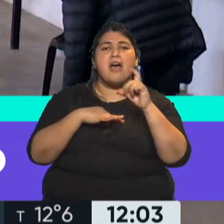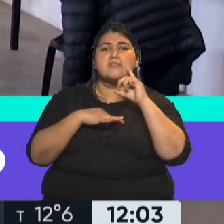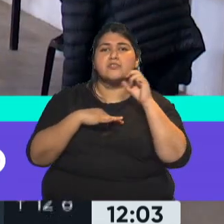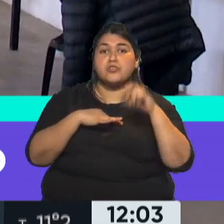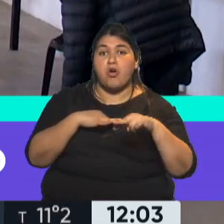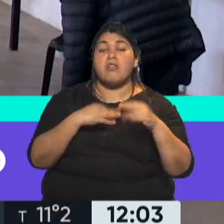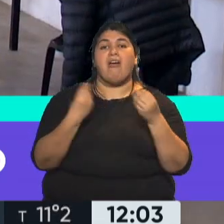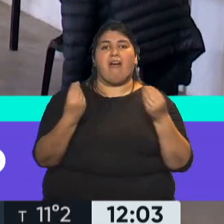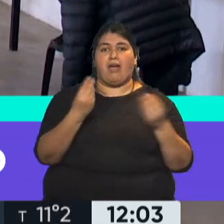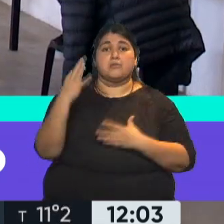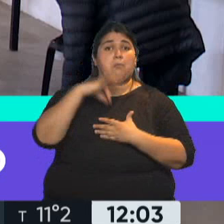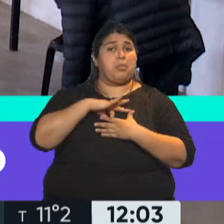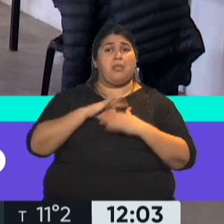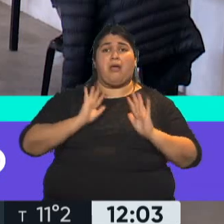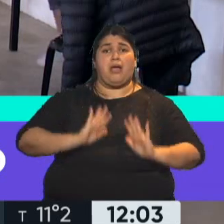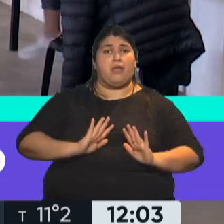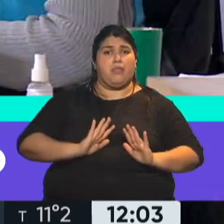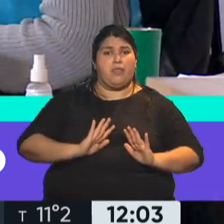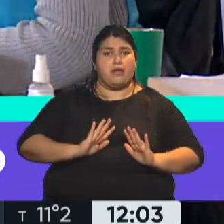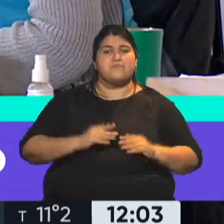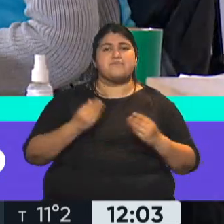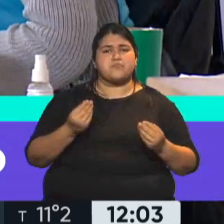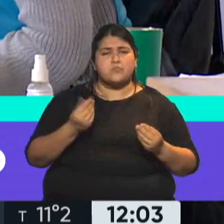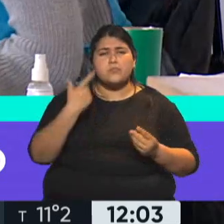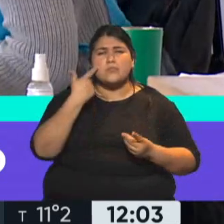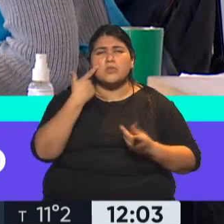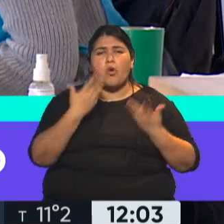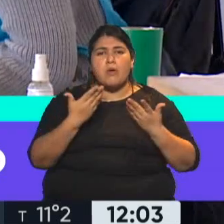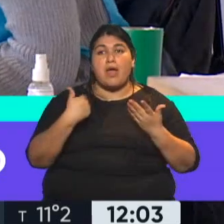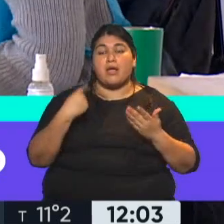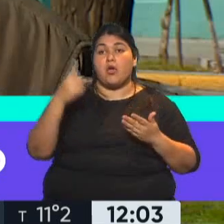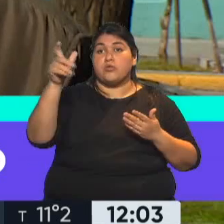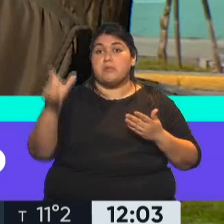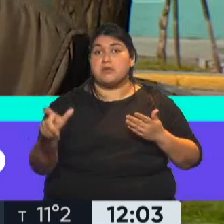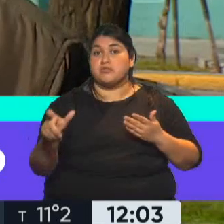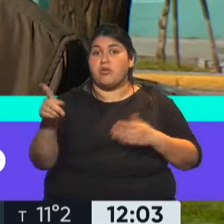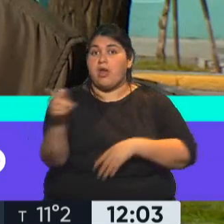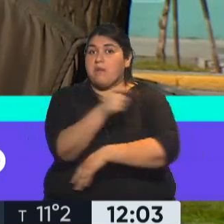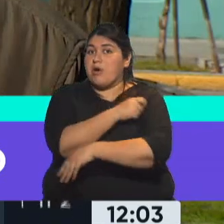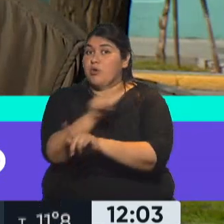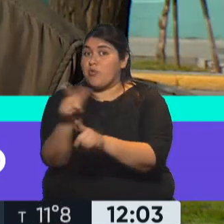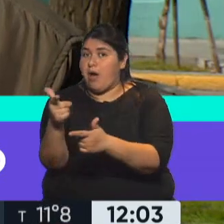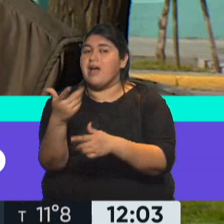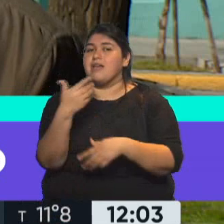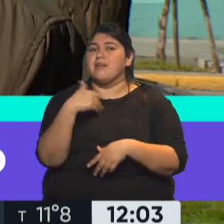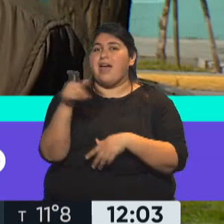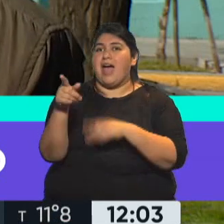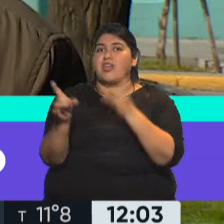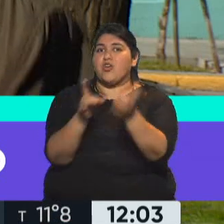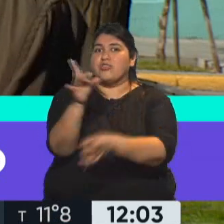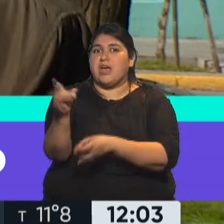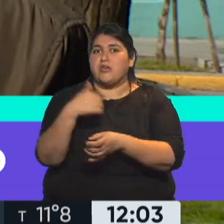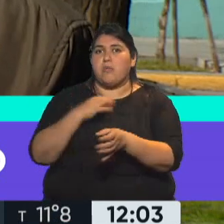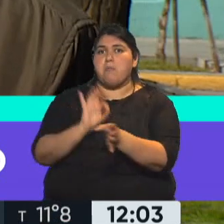de acuerdo a este estudio que ha aparecido versus aquel que no está vacunado que genera mayor tasa de contagios cuando